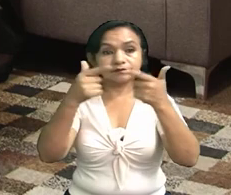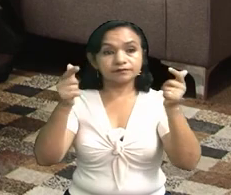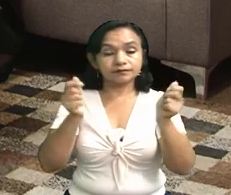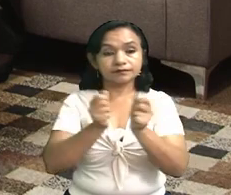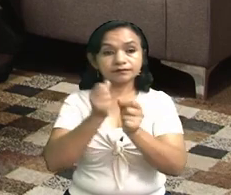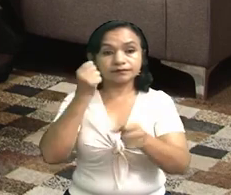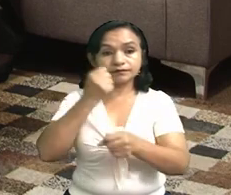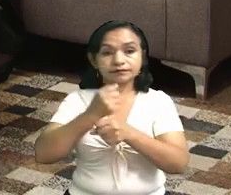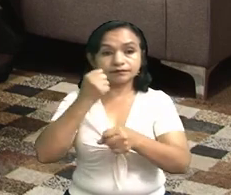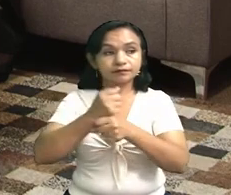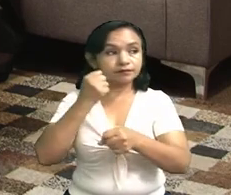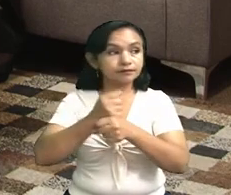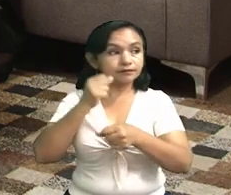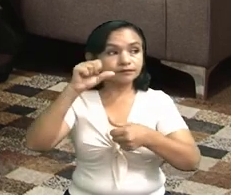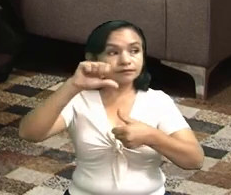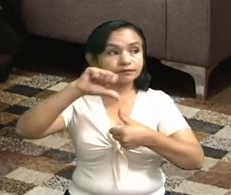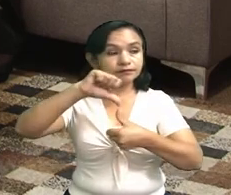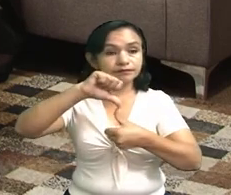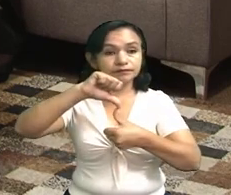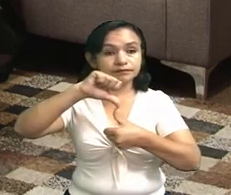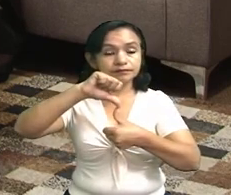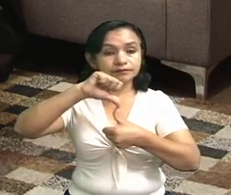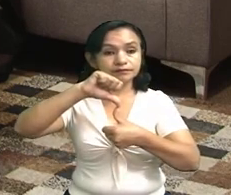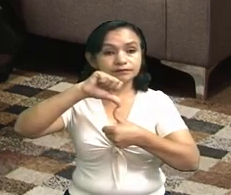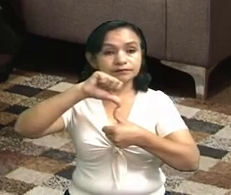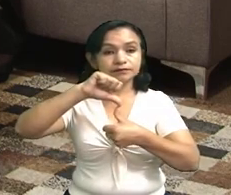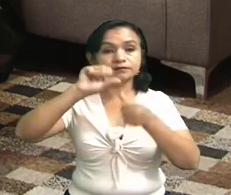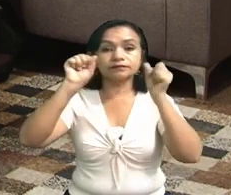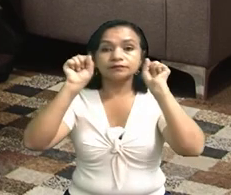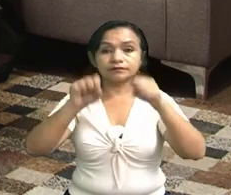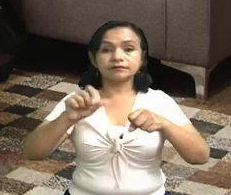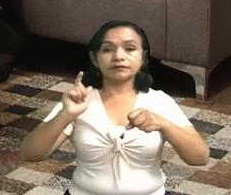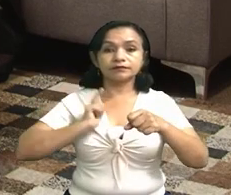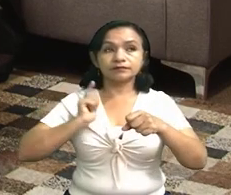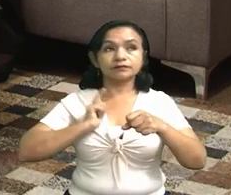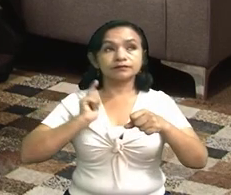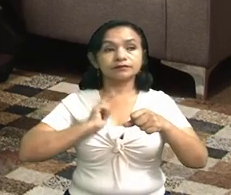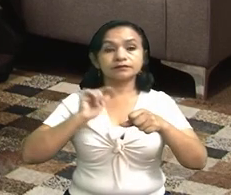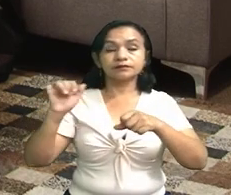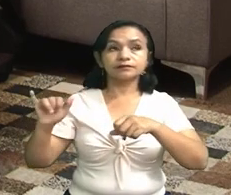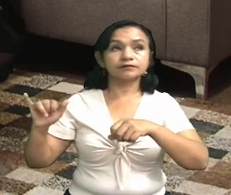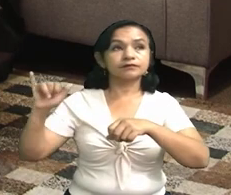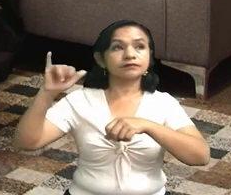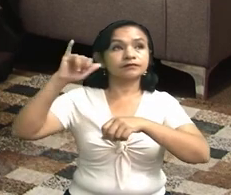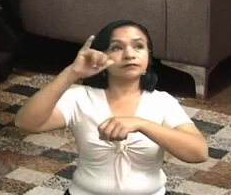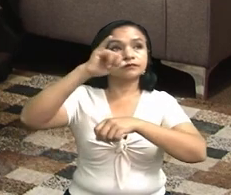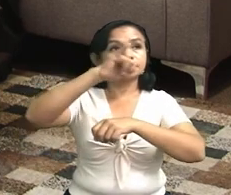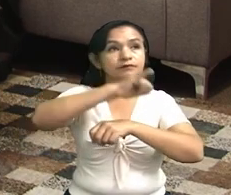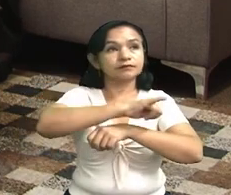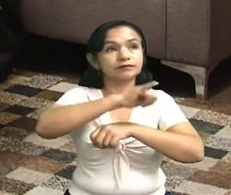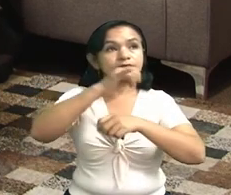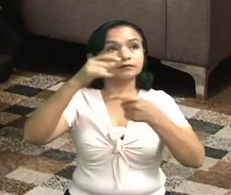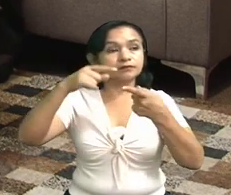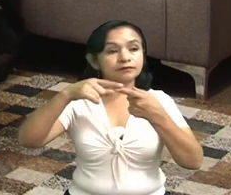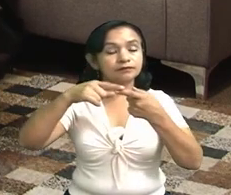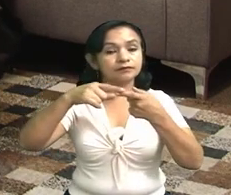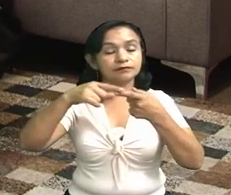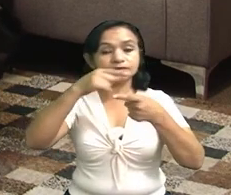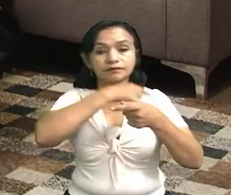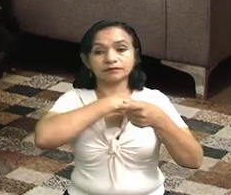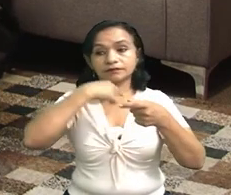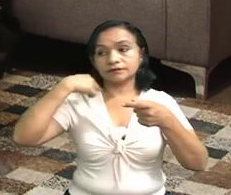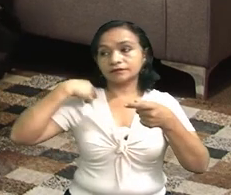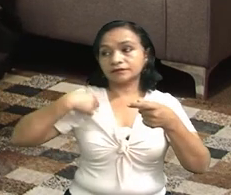de académicos de Centroamérica tuvimos la oportunidad de viajar a China. De Nicaragua